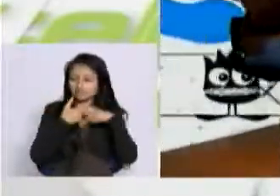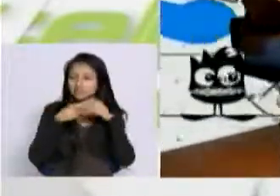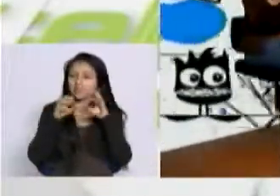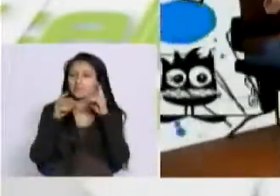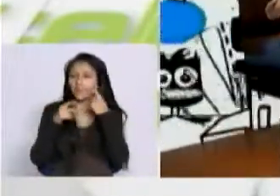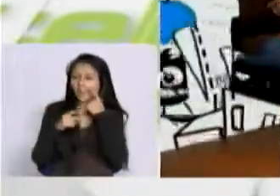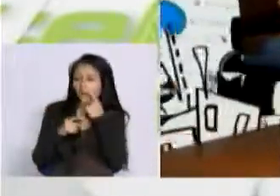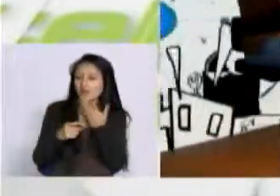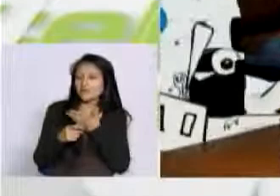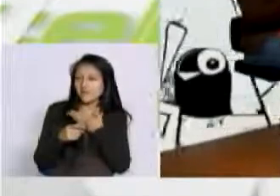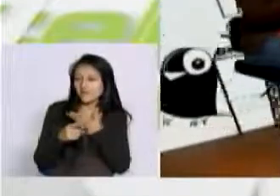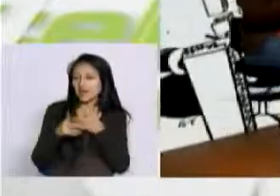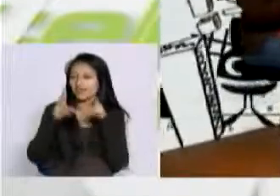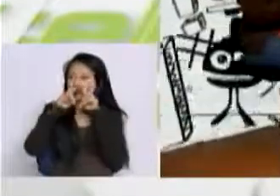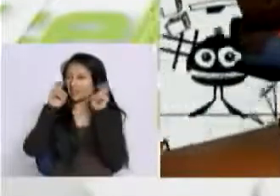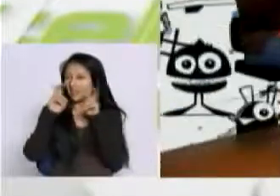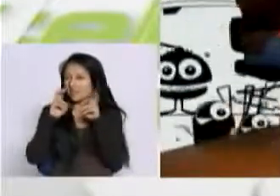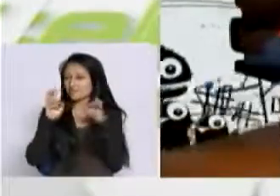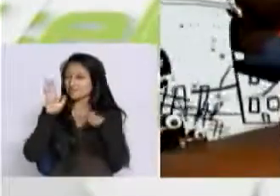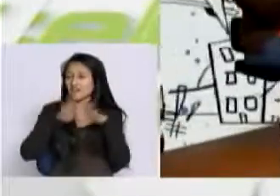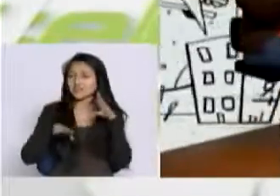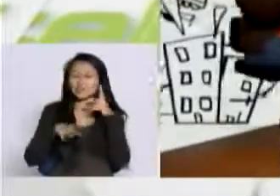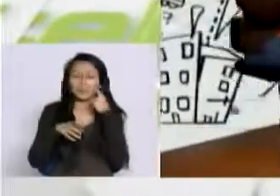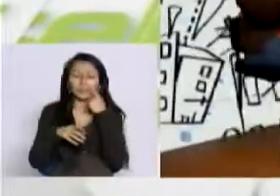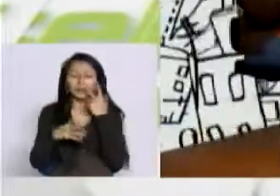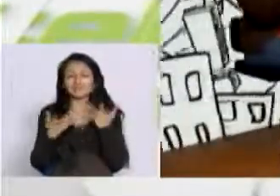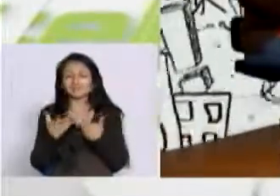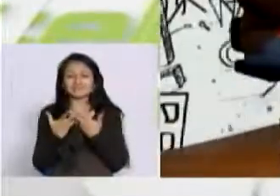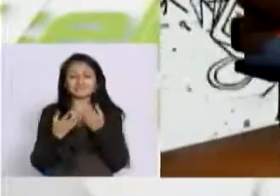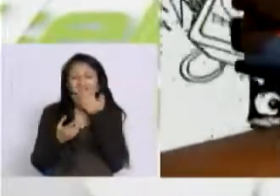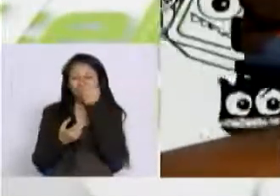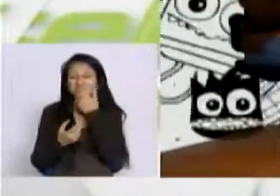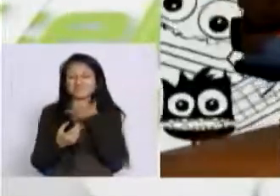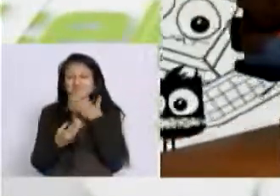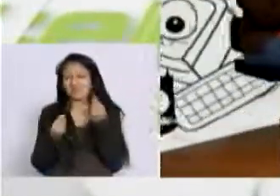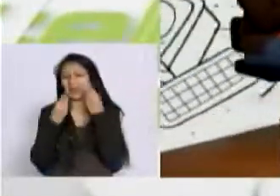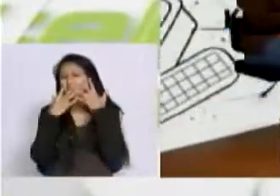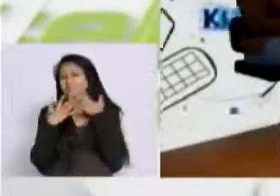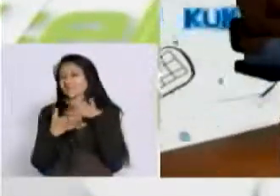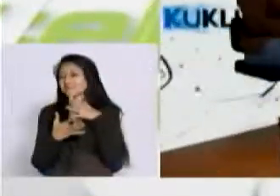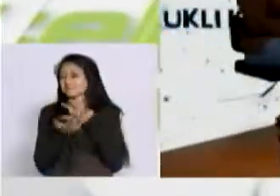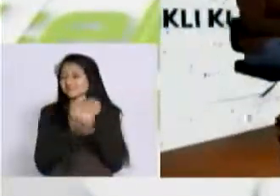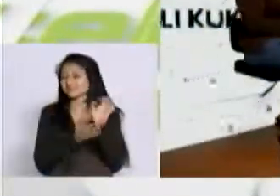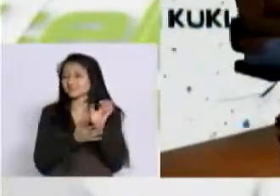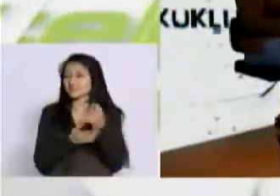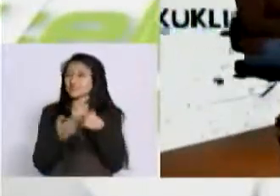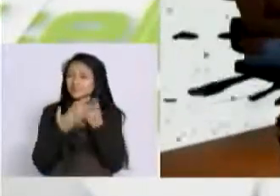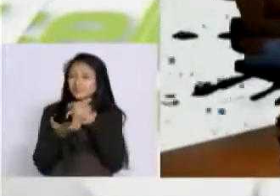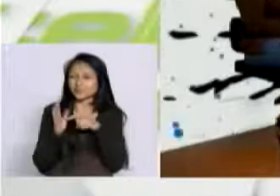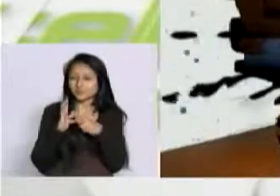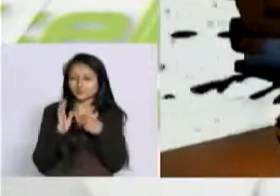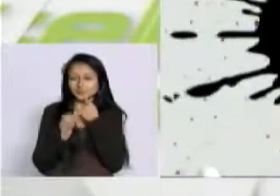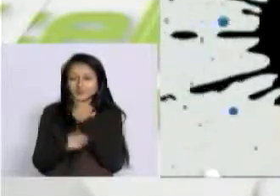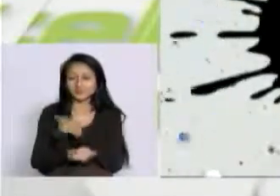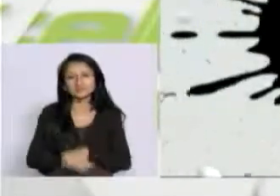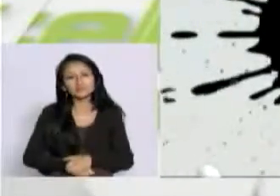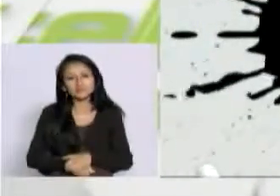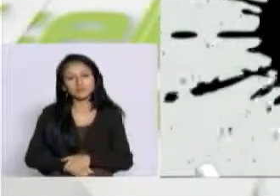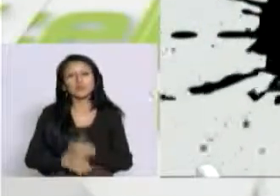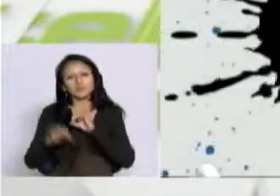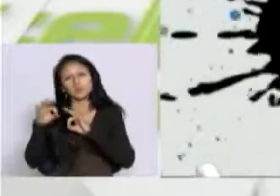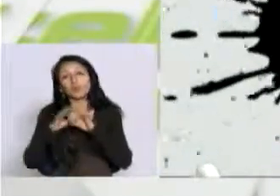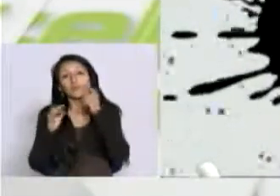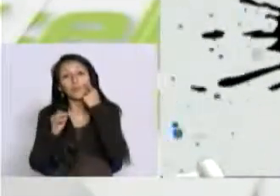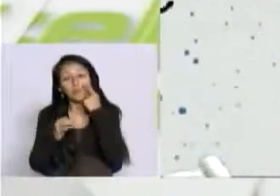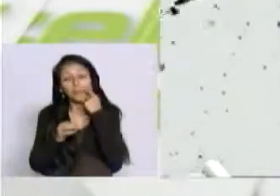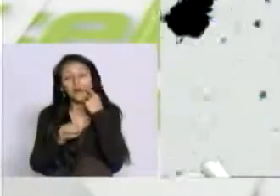mamás, en esos temas que a veces pensamos que los papás no tenemos nada que ver ahí, pero que en parte sí. Pues los papás tienen que ver hashtag también, porque